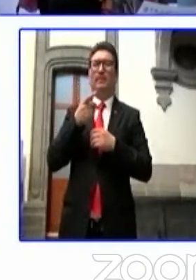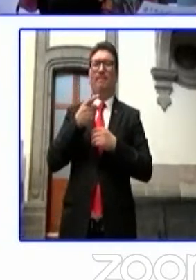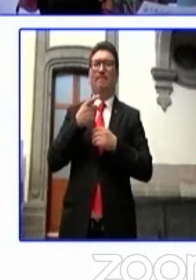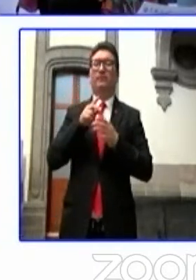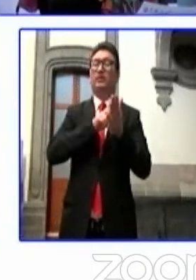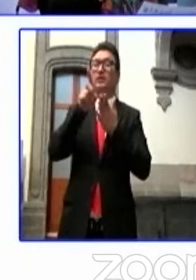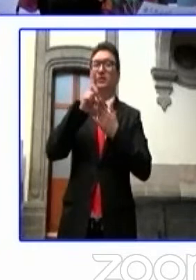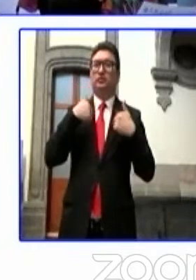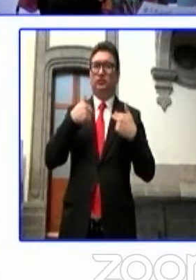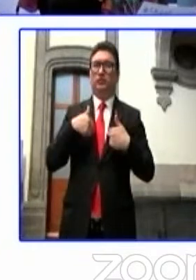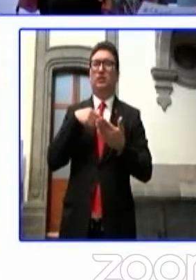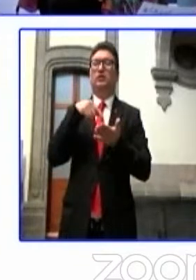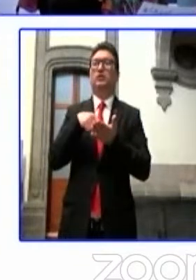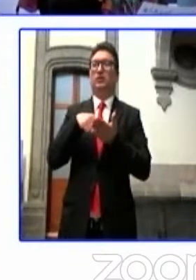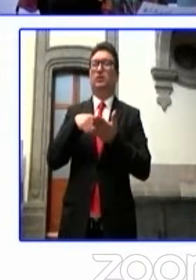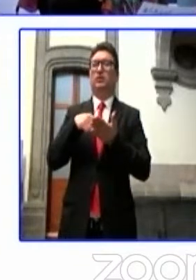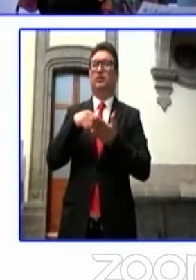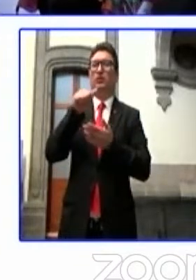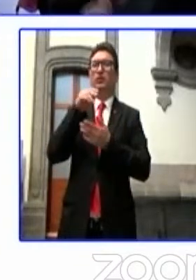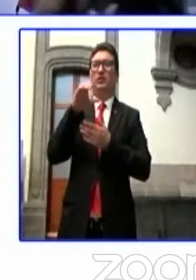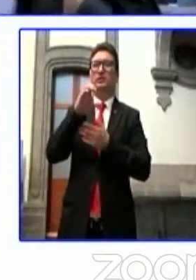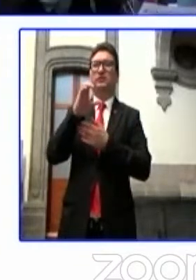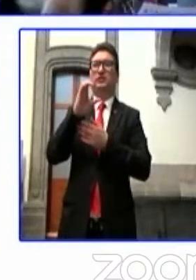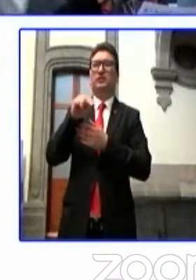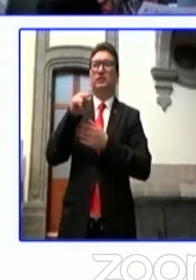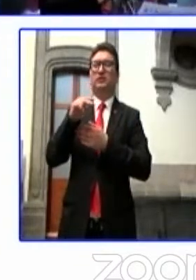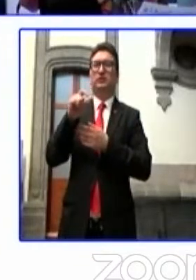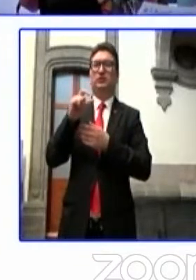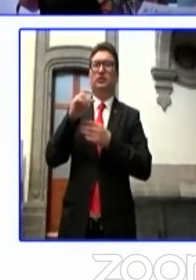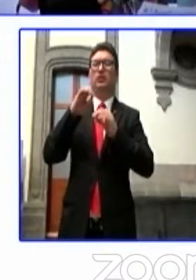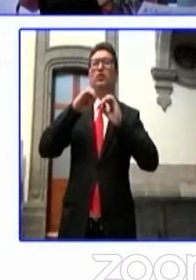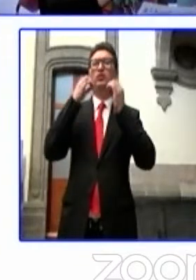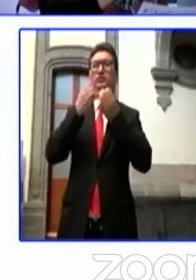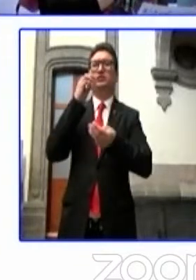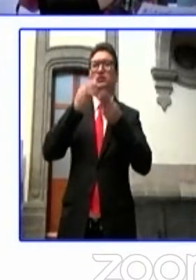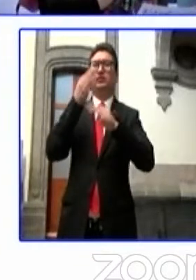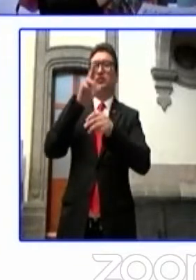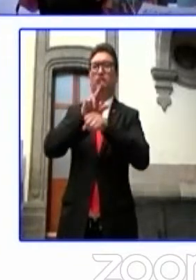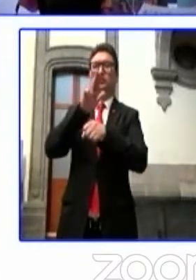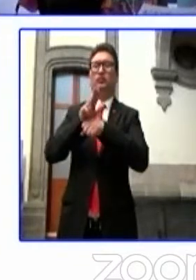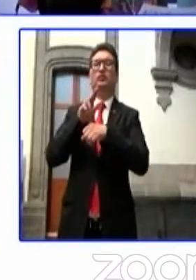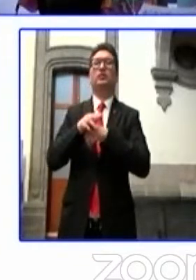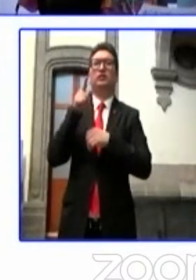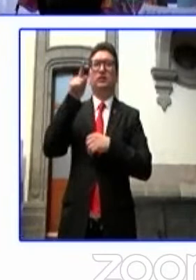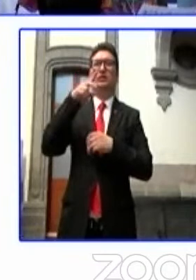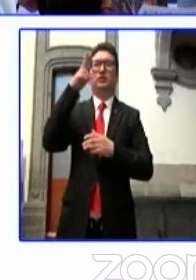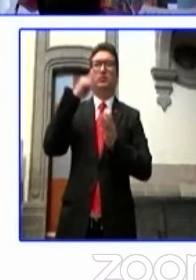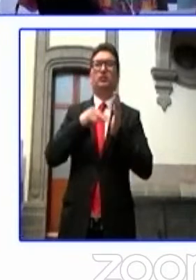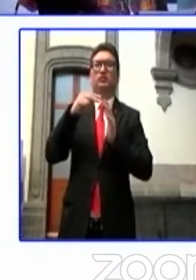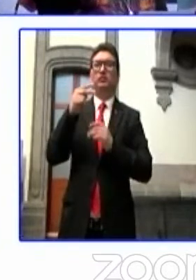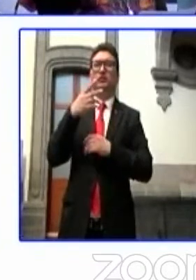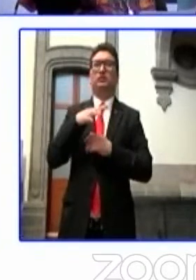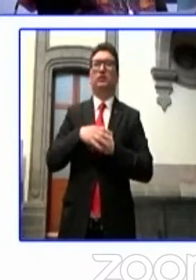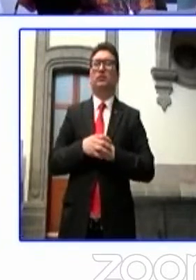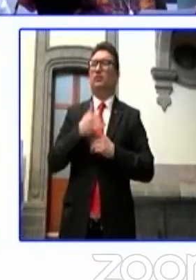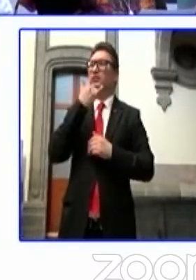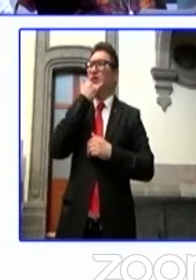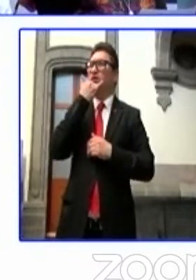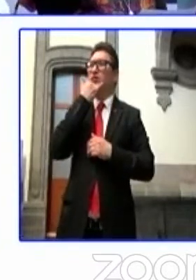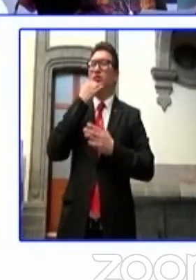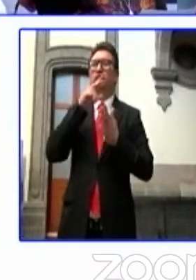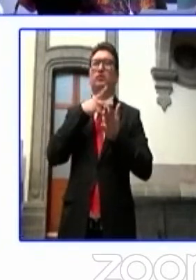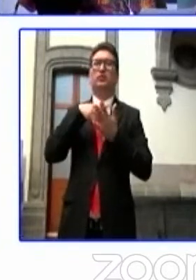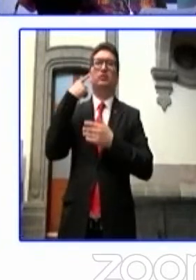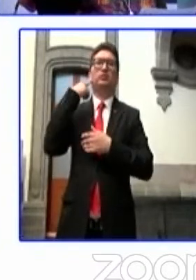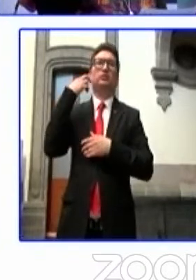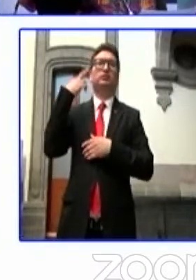en OACN, organización, bueno, no sé qué, de Honduras, desde el 2010. Perdón, se está metiendo el